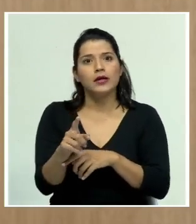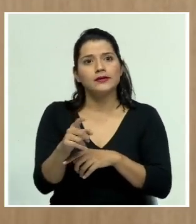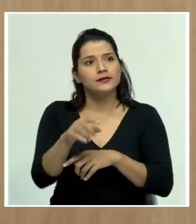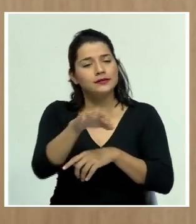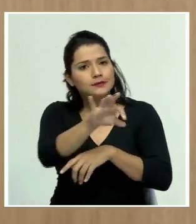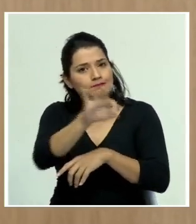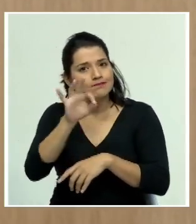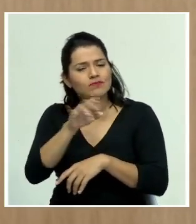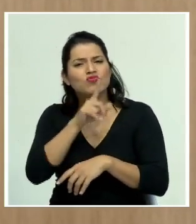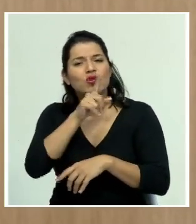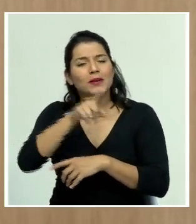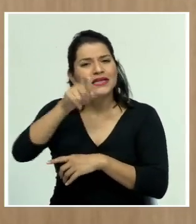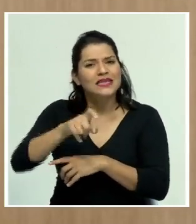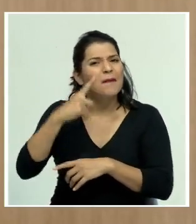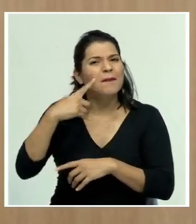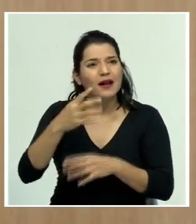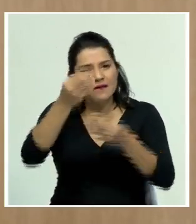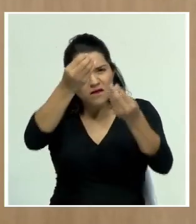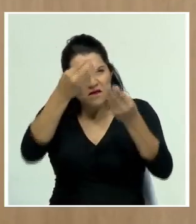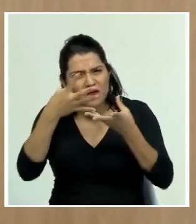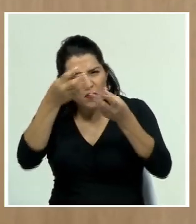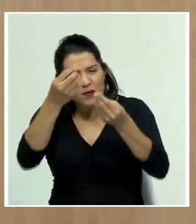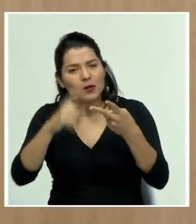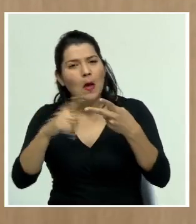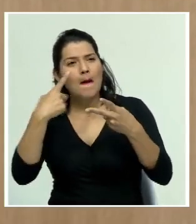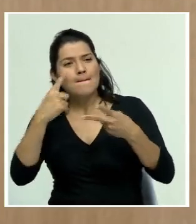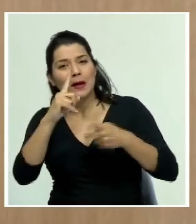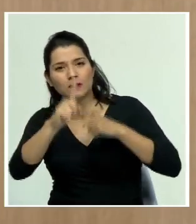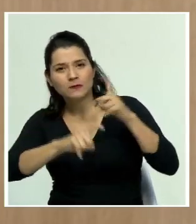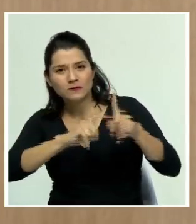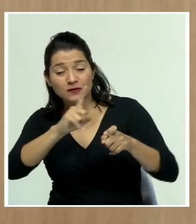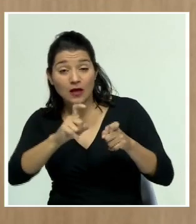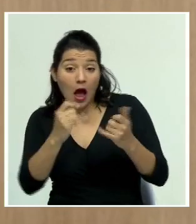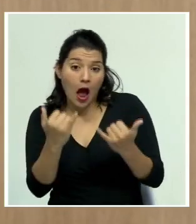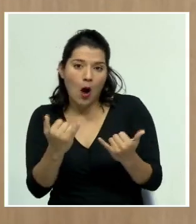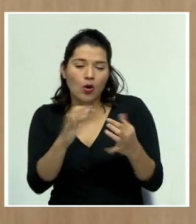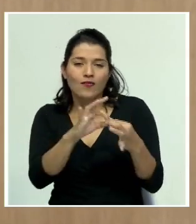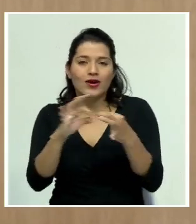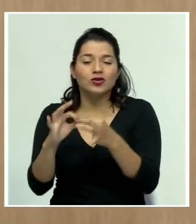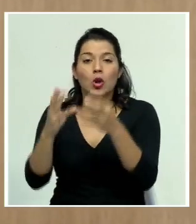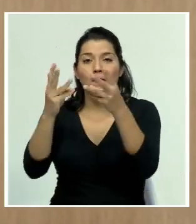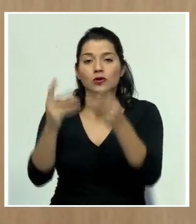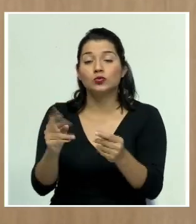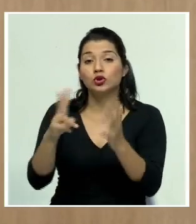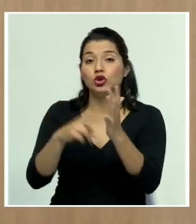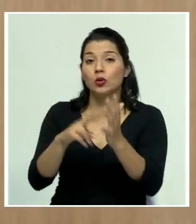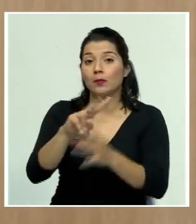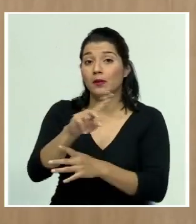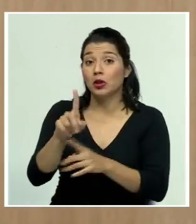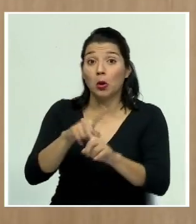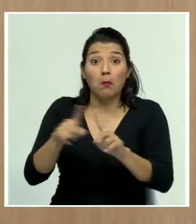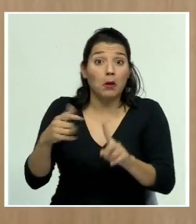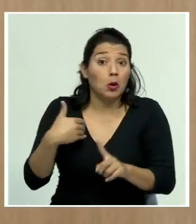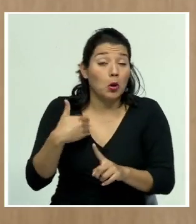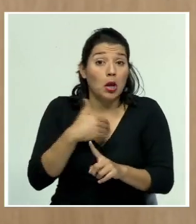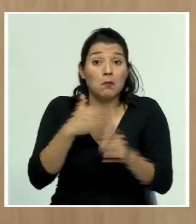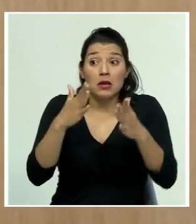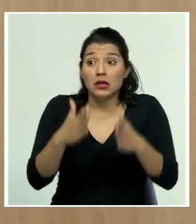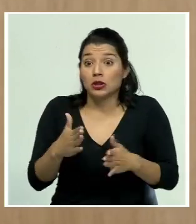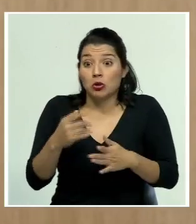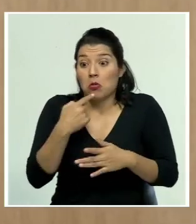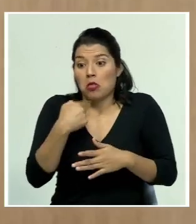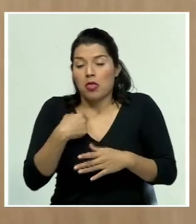necesarias para recibir información, para realizar consultas, en este caso sobre la liquidación del presupuesto, pero el señor ministro, sin una